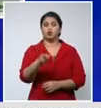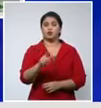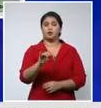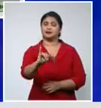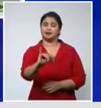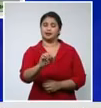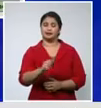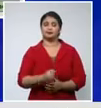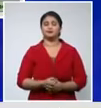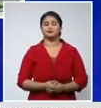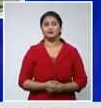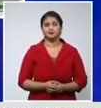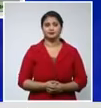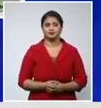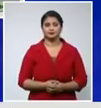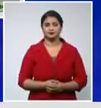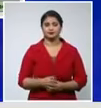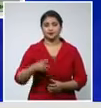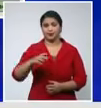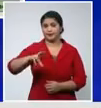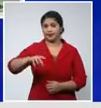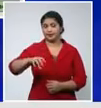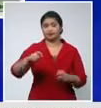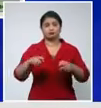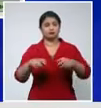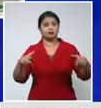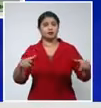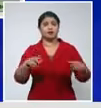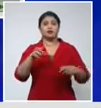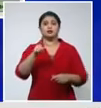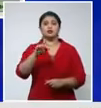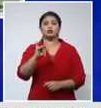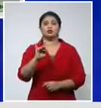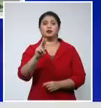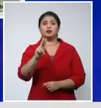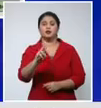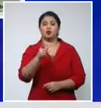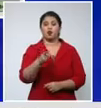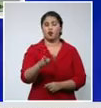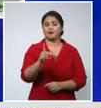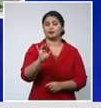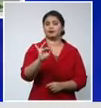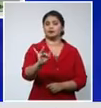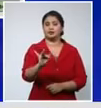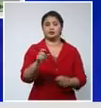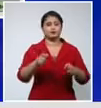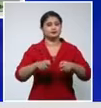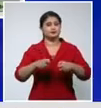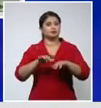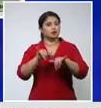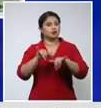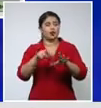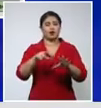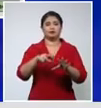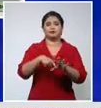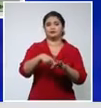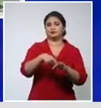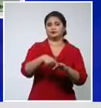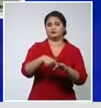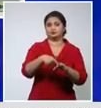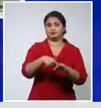habitantes. Pinar incrementa a 172,7, igual que el municipio especial, a